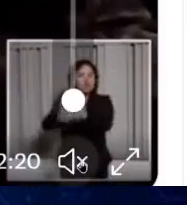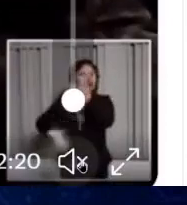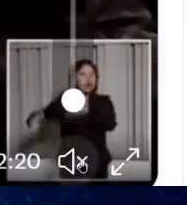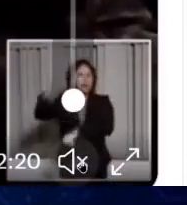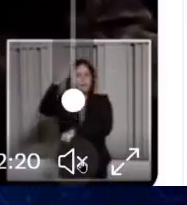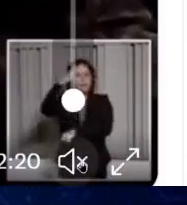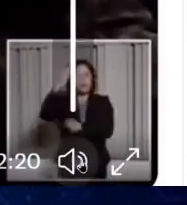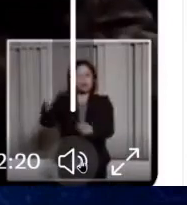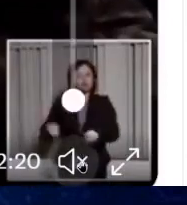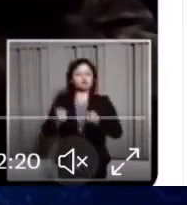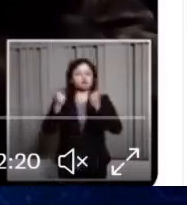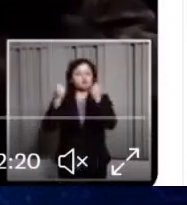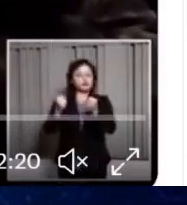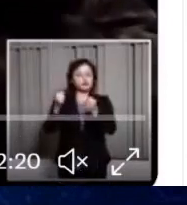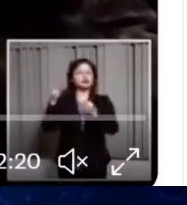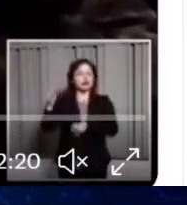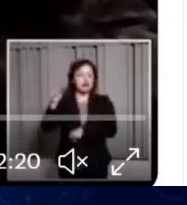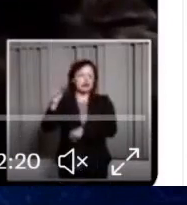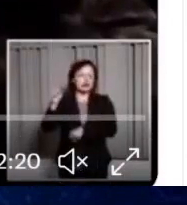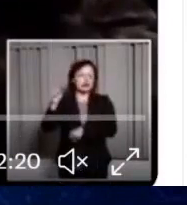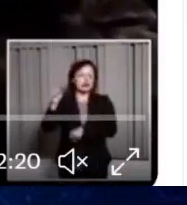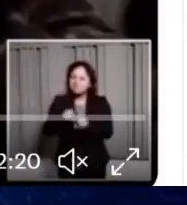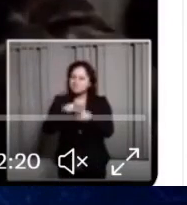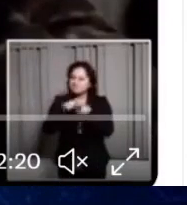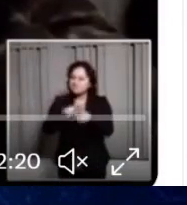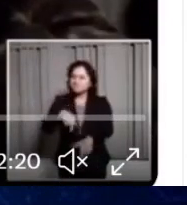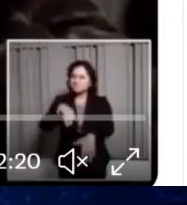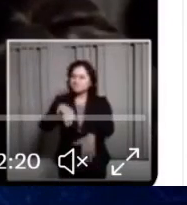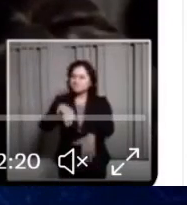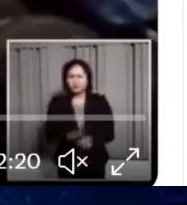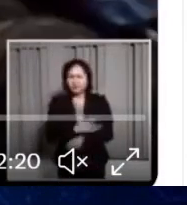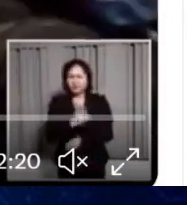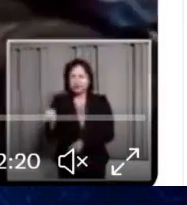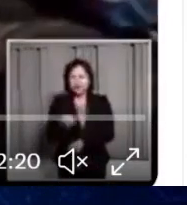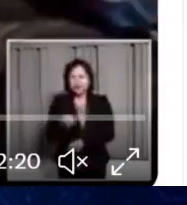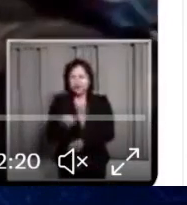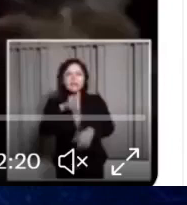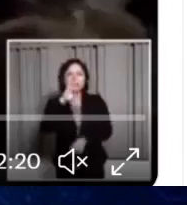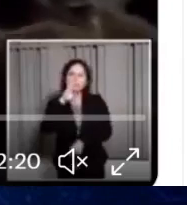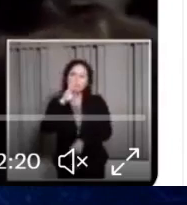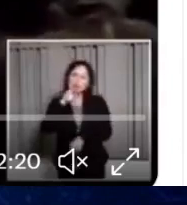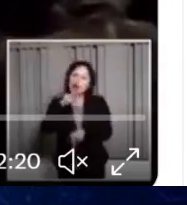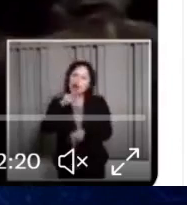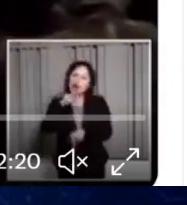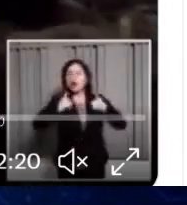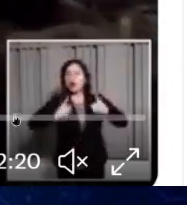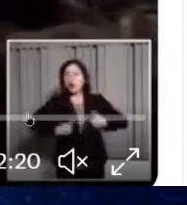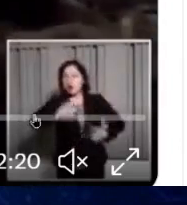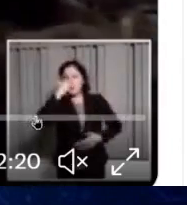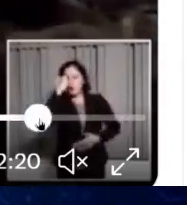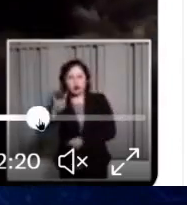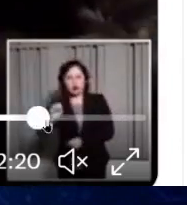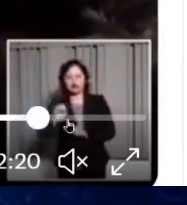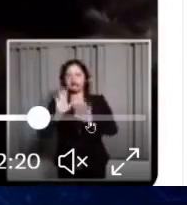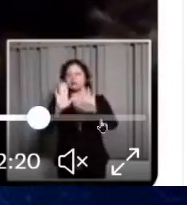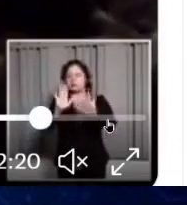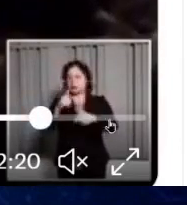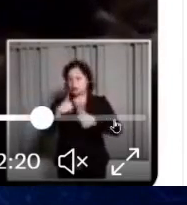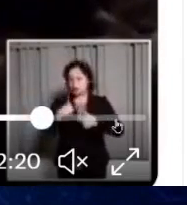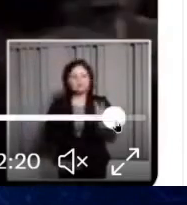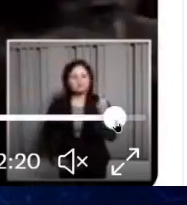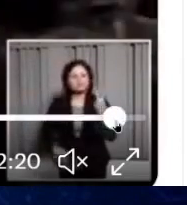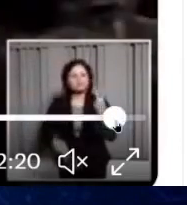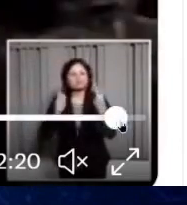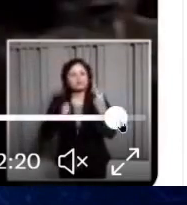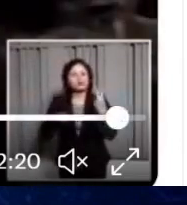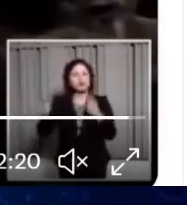de 94 años de edad bueno primero se acercó la aceptó preguntas de los estudiantes y el primero que